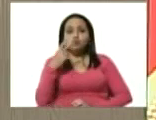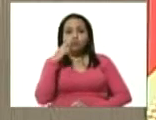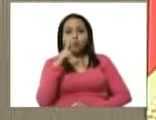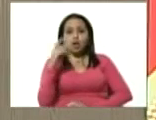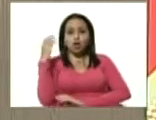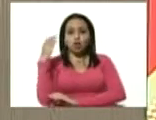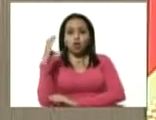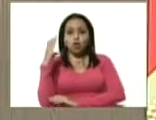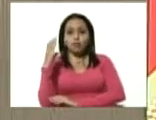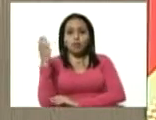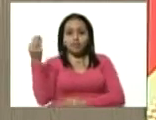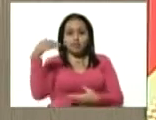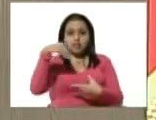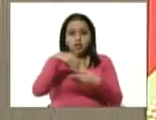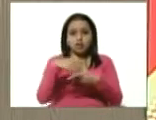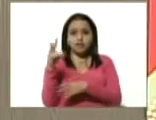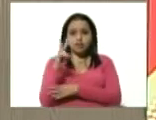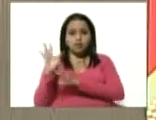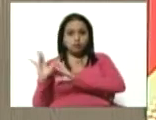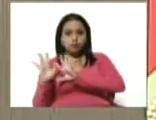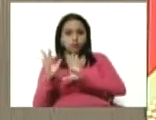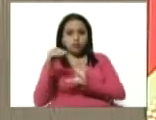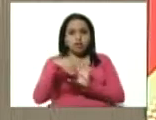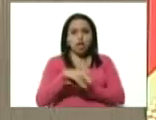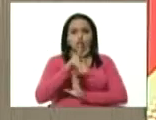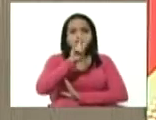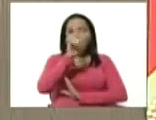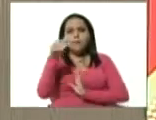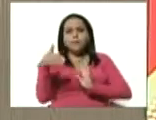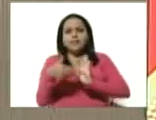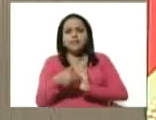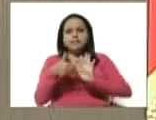Colombia en Venezuela, son